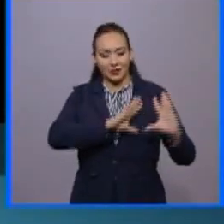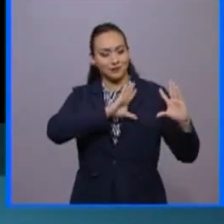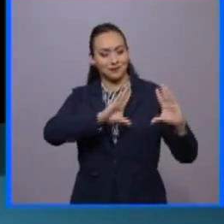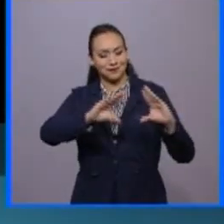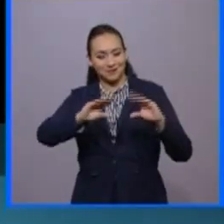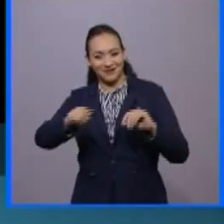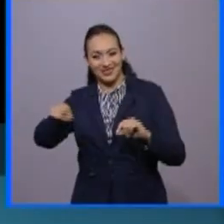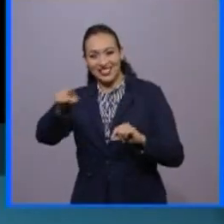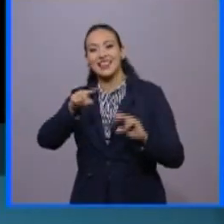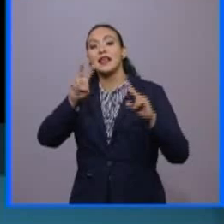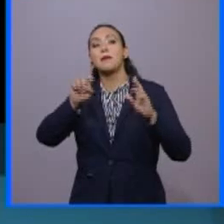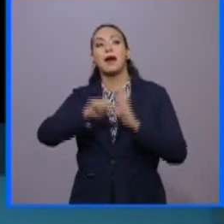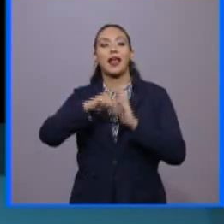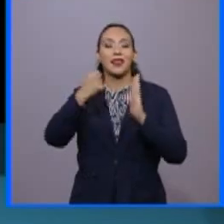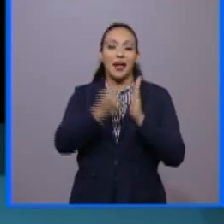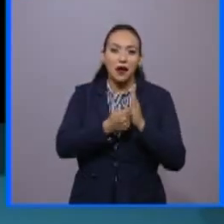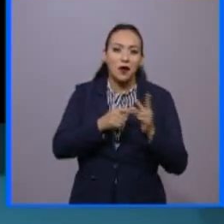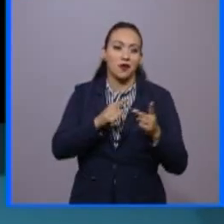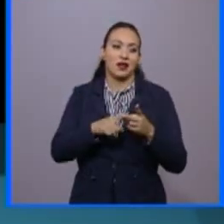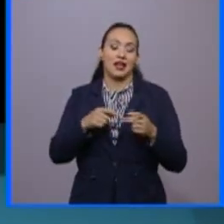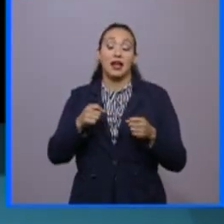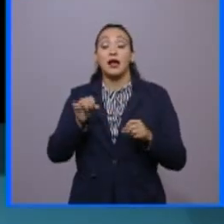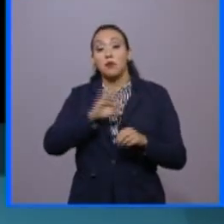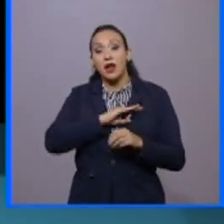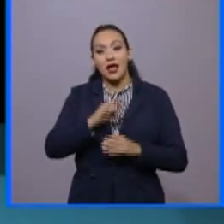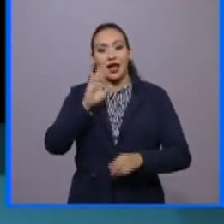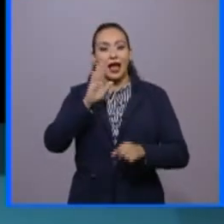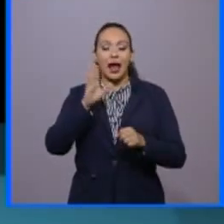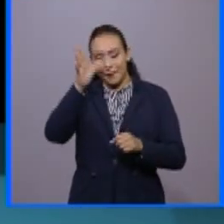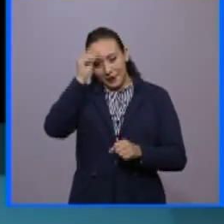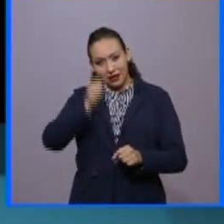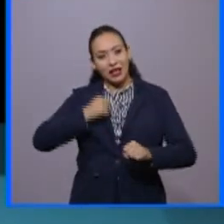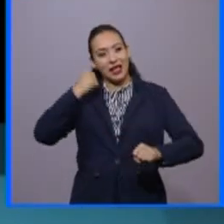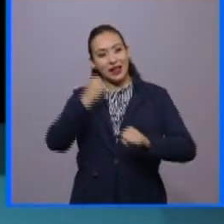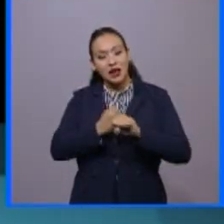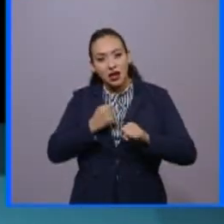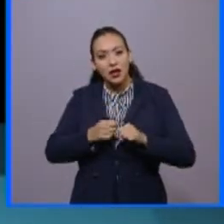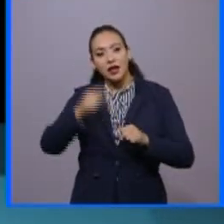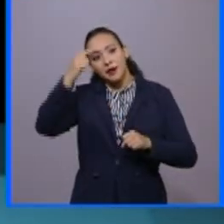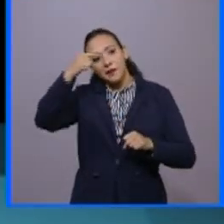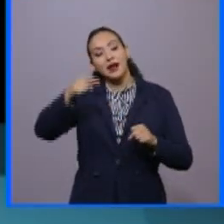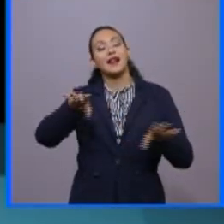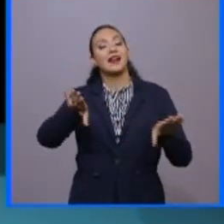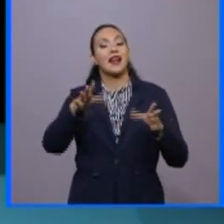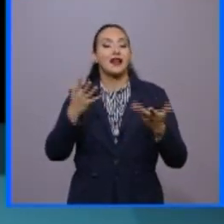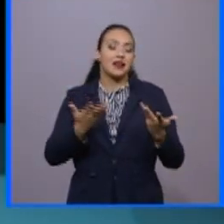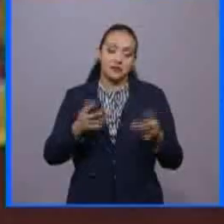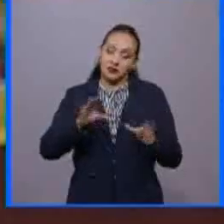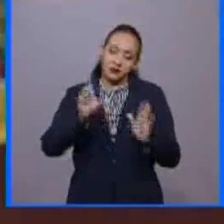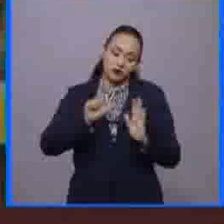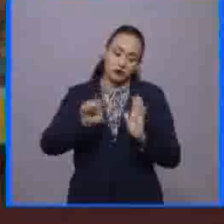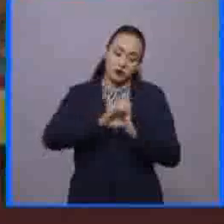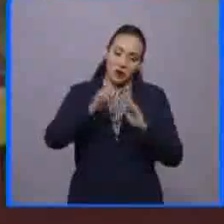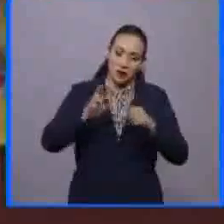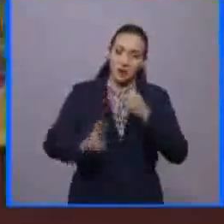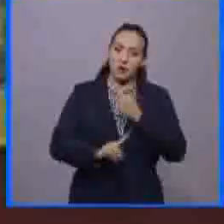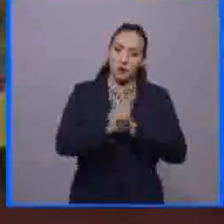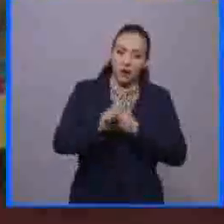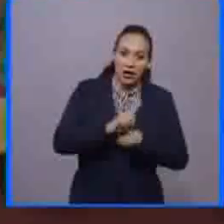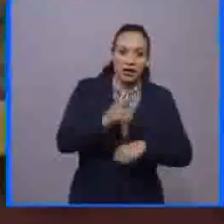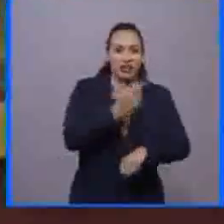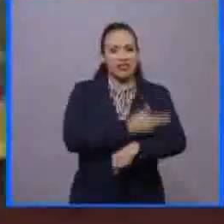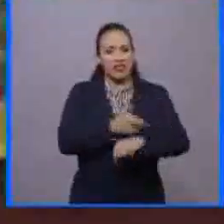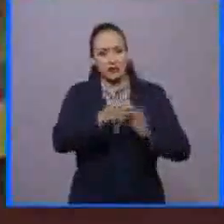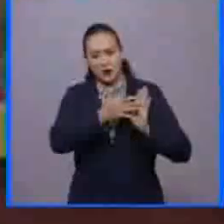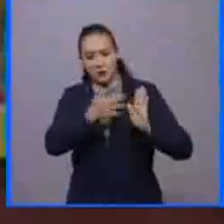de las competencias teóricas y prácticas para la gestión pacífica de conflictos, de acuerdo con los principios, procedimientos y